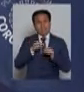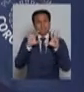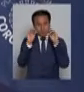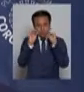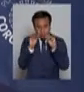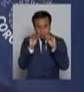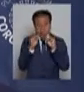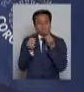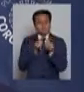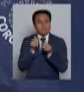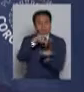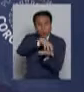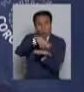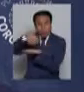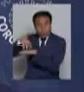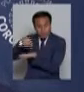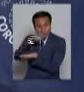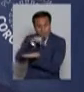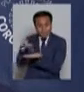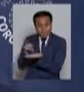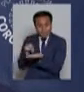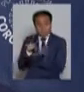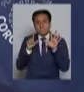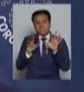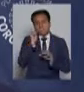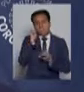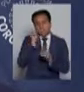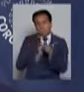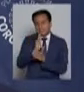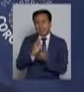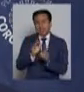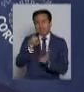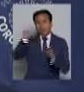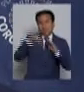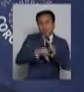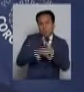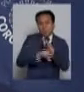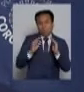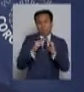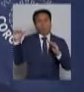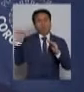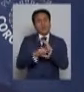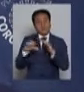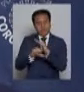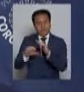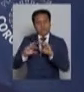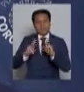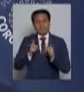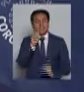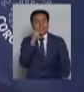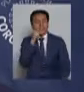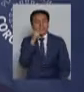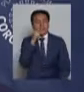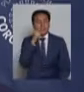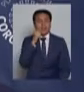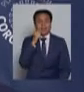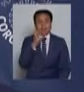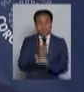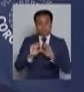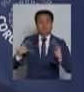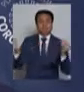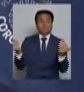horas, estas comunas entran por 7 días en cuarentena. En cuarentena, quiero recordar, significa que además del